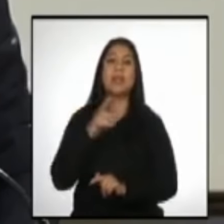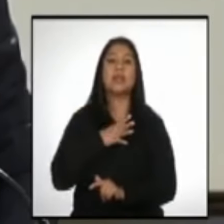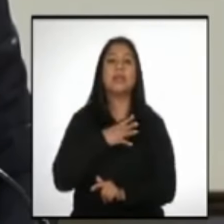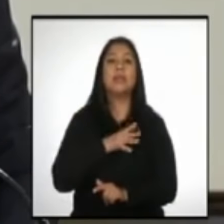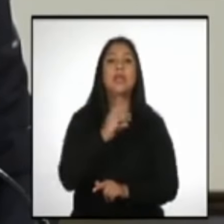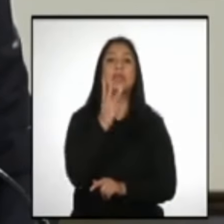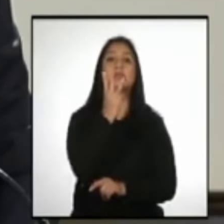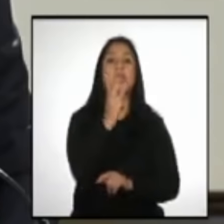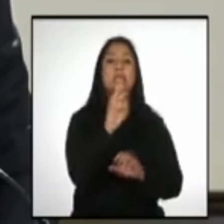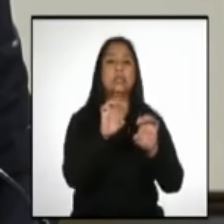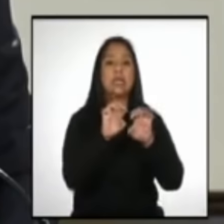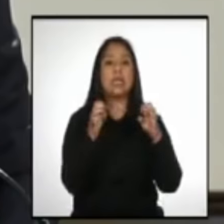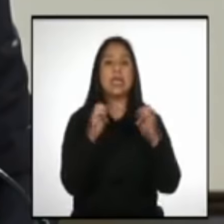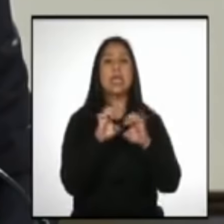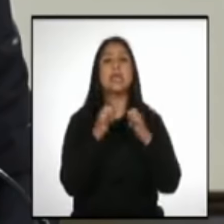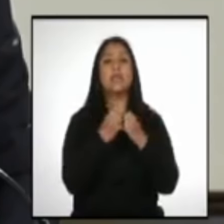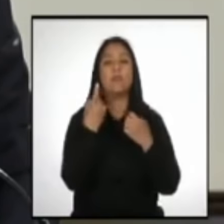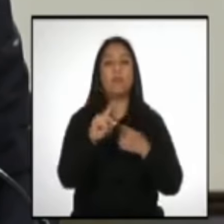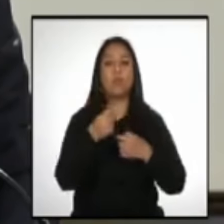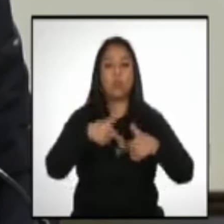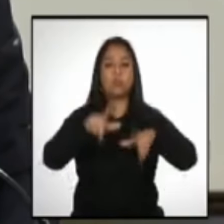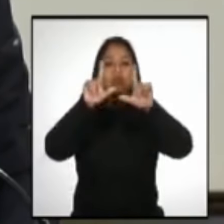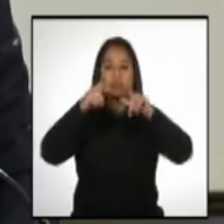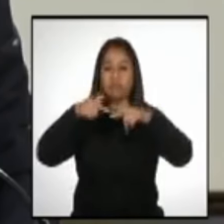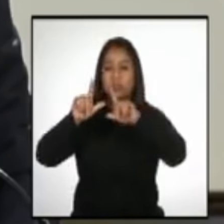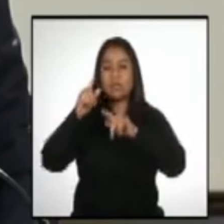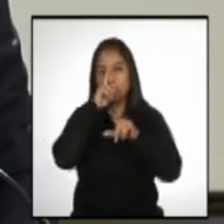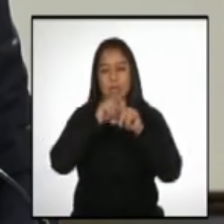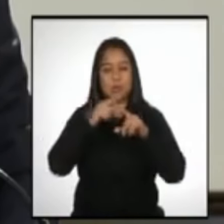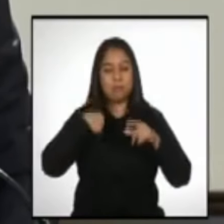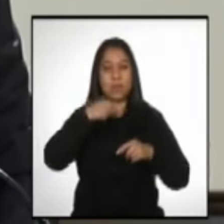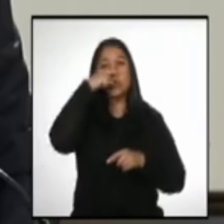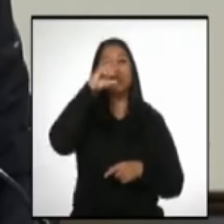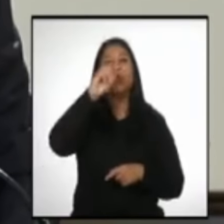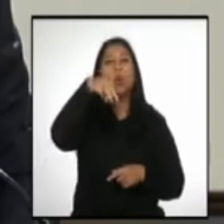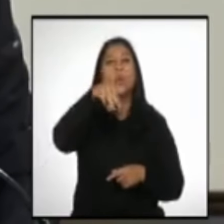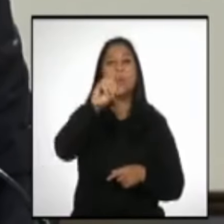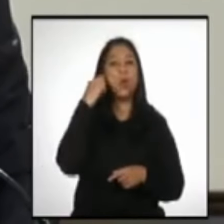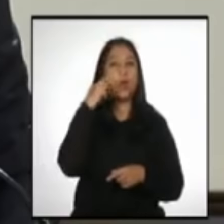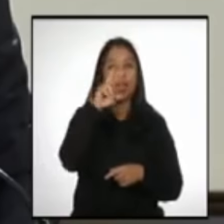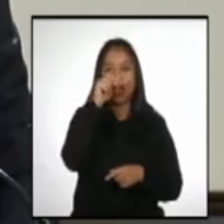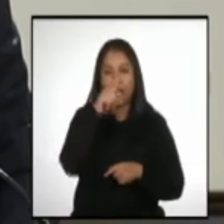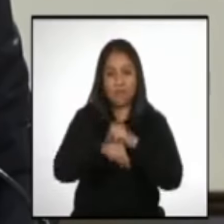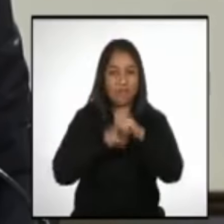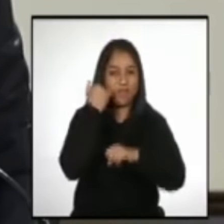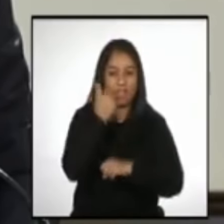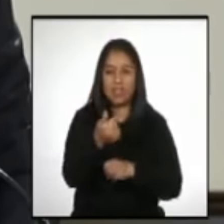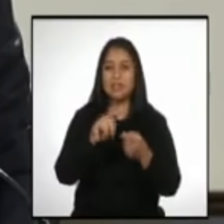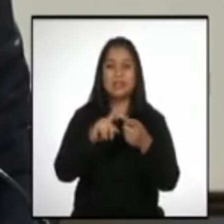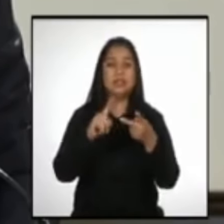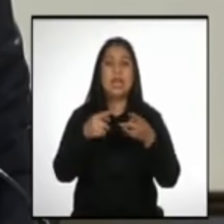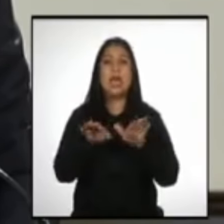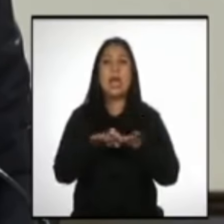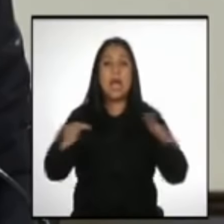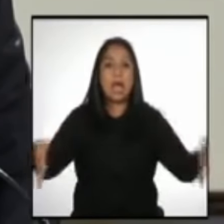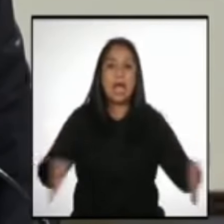de tomografía en ese lugar. Vamos a tener suficiente encamamiento. Se están instalando